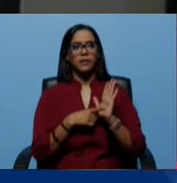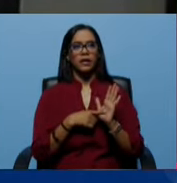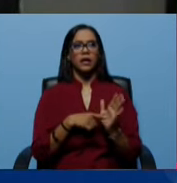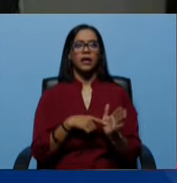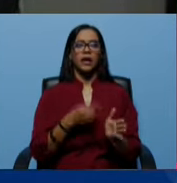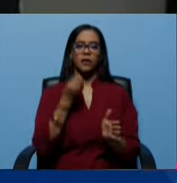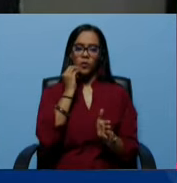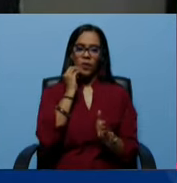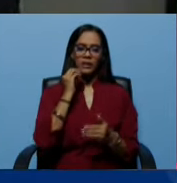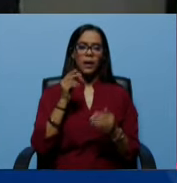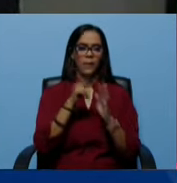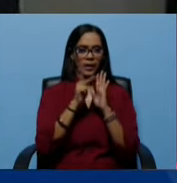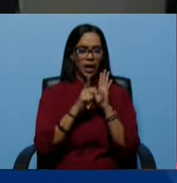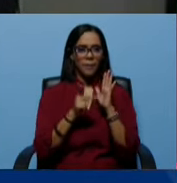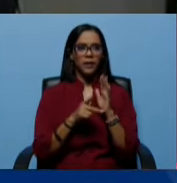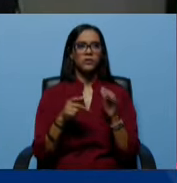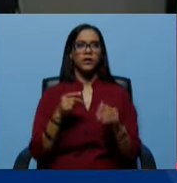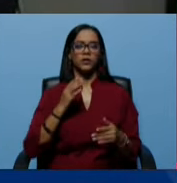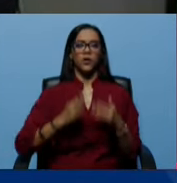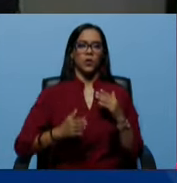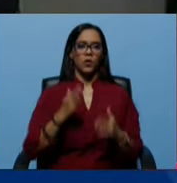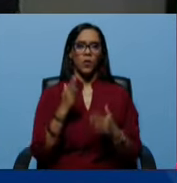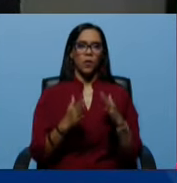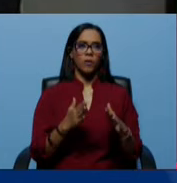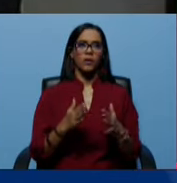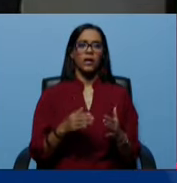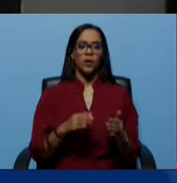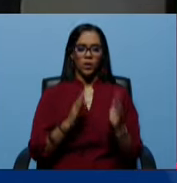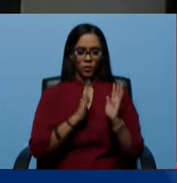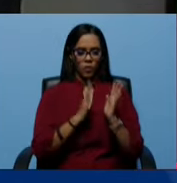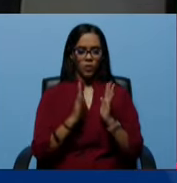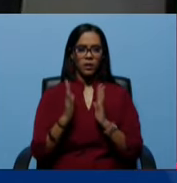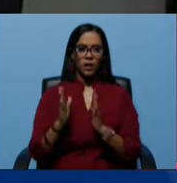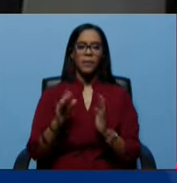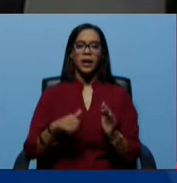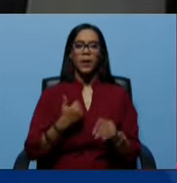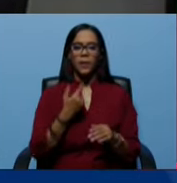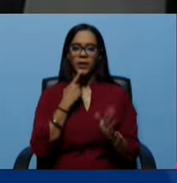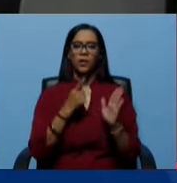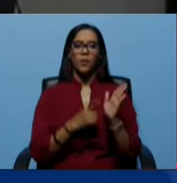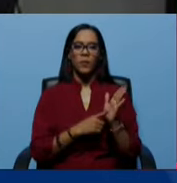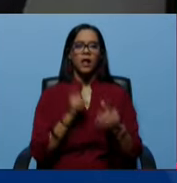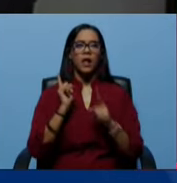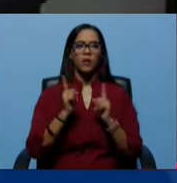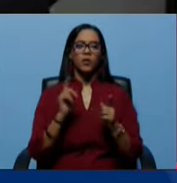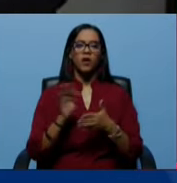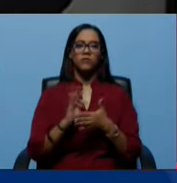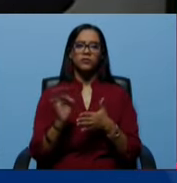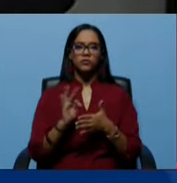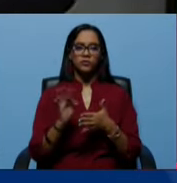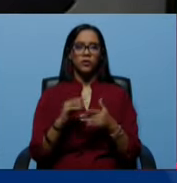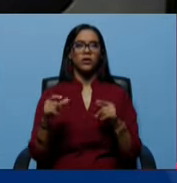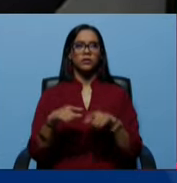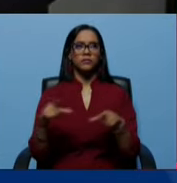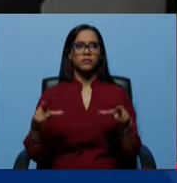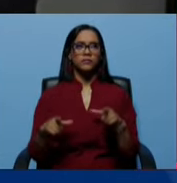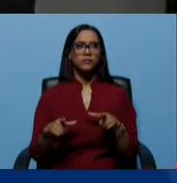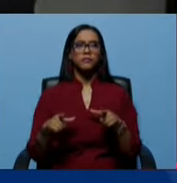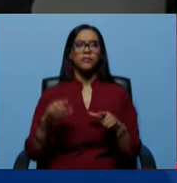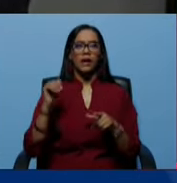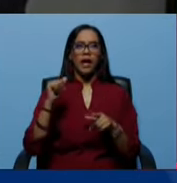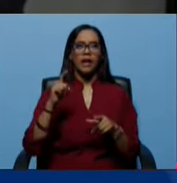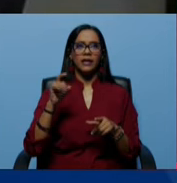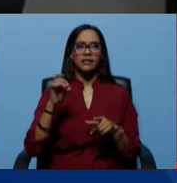están programando estos robots en cuanto a órdenes para poder cumplir algunas funciones en el caso de Alexander,